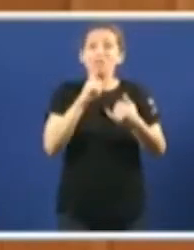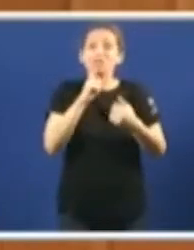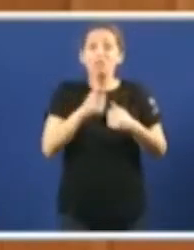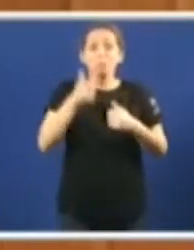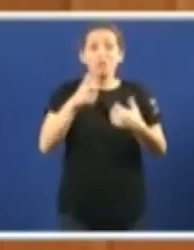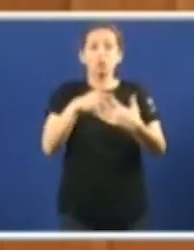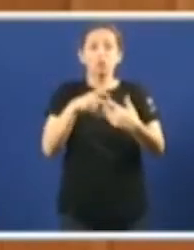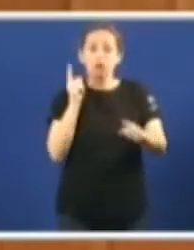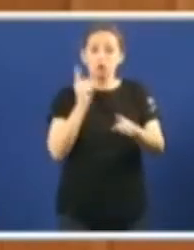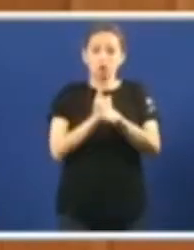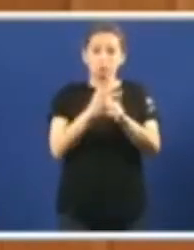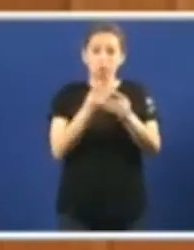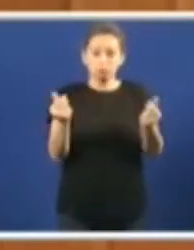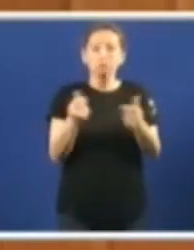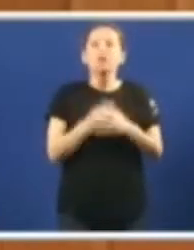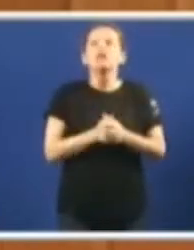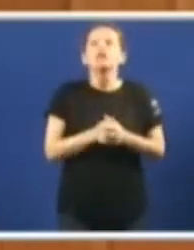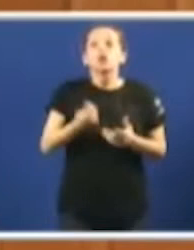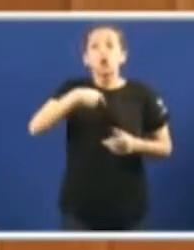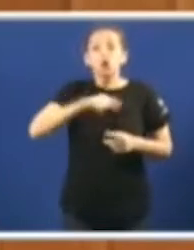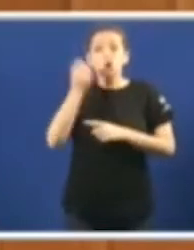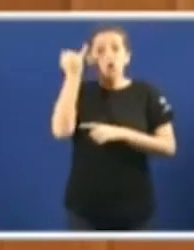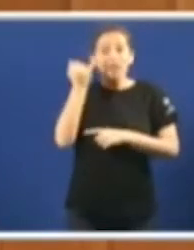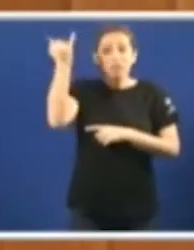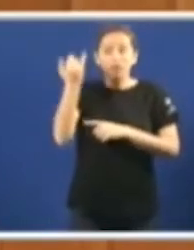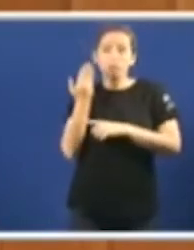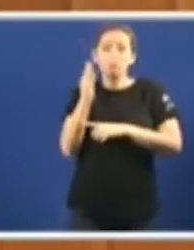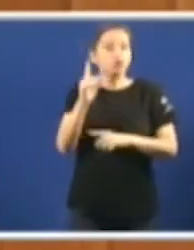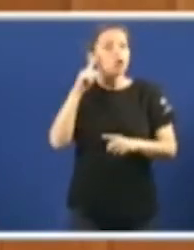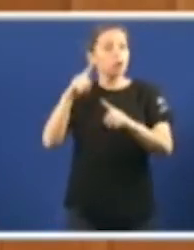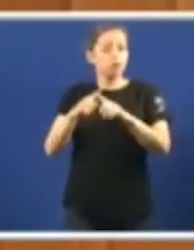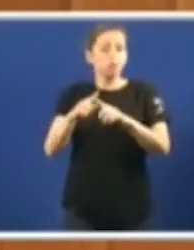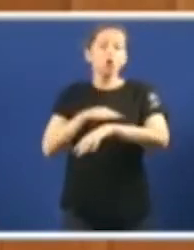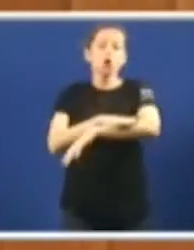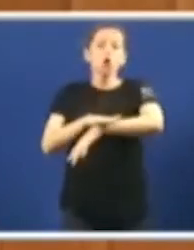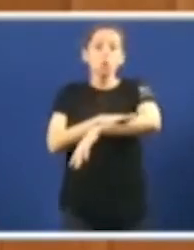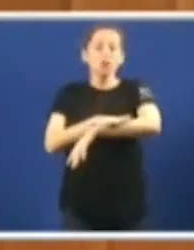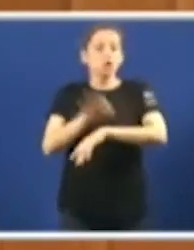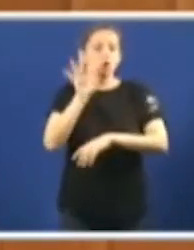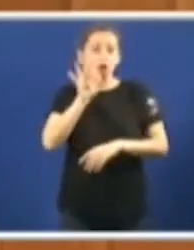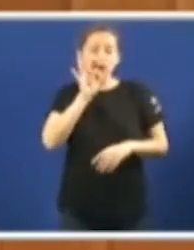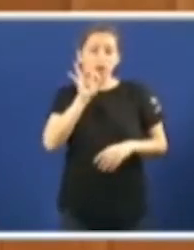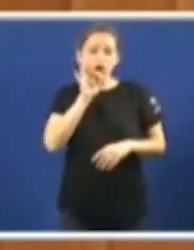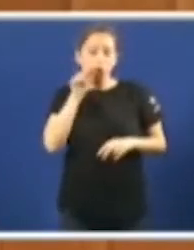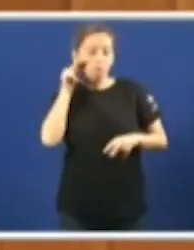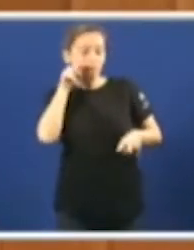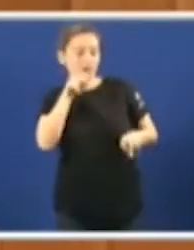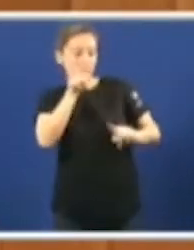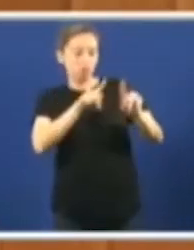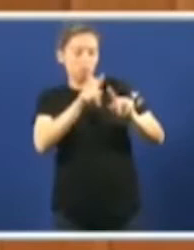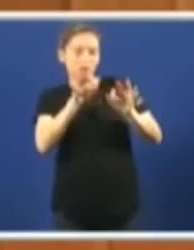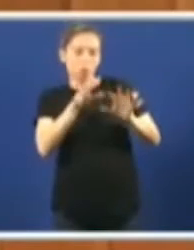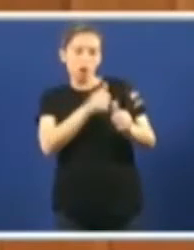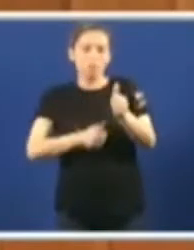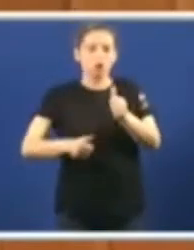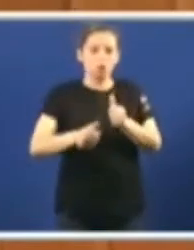especie. Tenemos esta iniciativa que a intención de que o Goberno galego se tome este problema como unha prioridade, que se